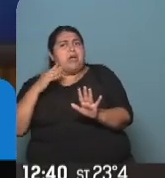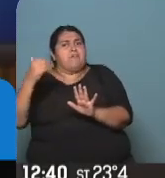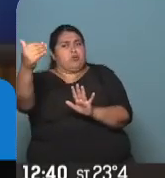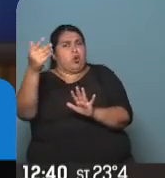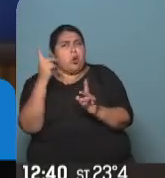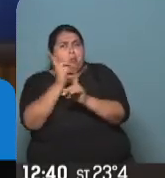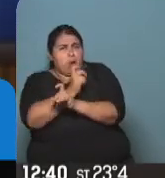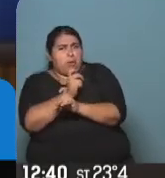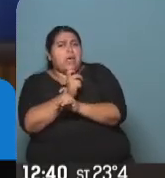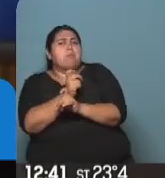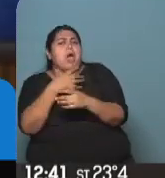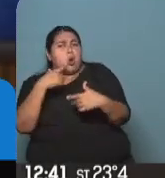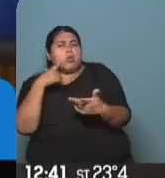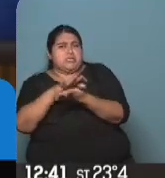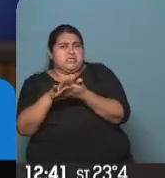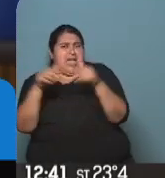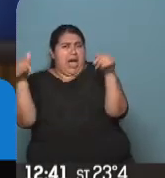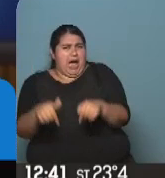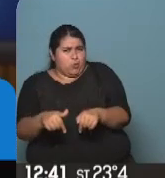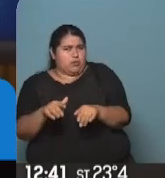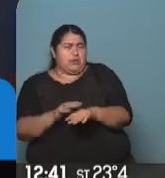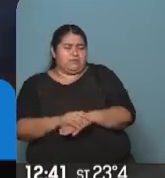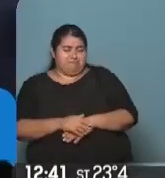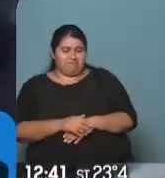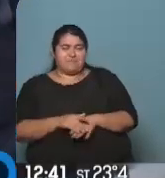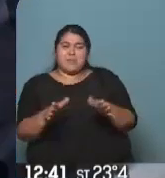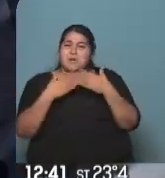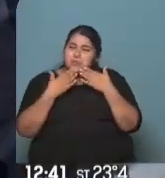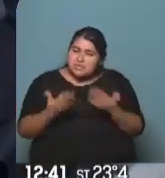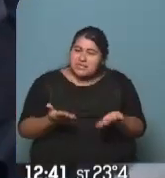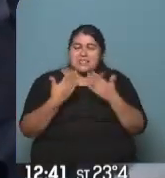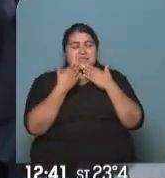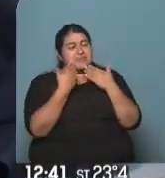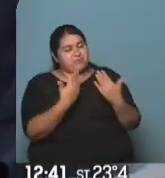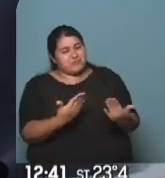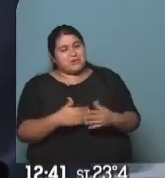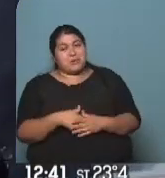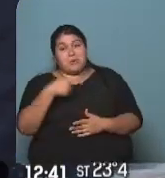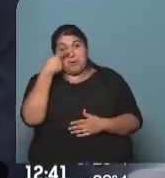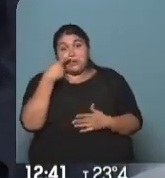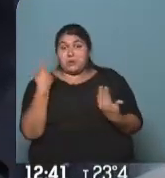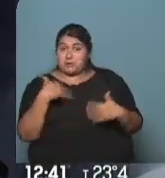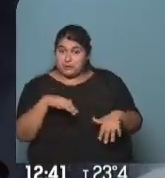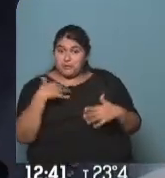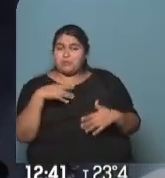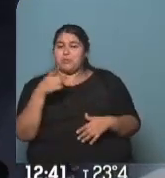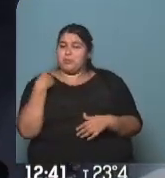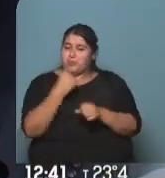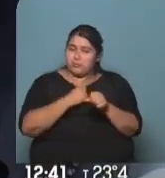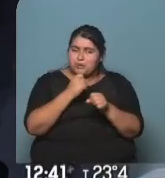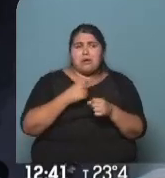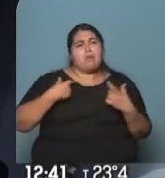crisis y complicaciones en los problemas de salud mental. Muchas gracias, Luciano. Gracias a ustedes. Ya estamos. Muy interesante. Bastante, hay mucho que trabajar